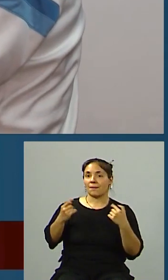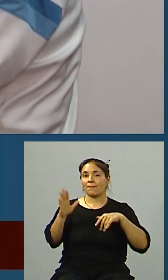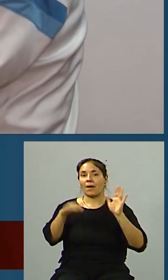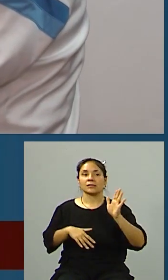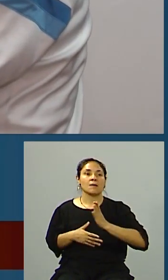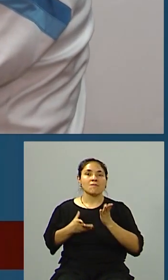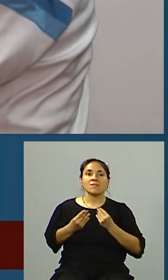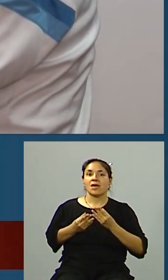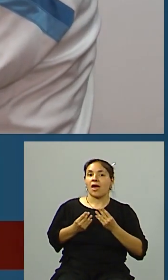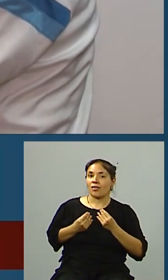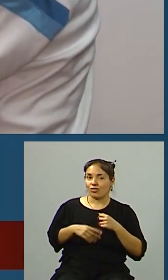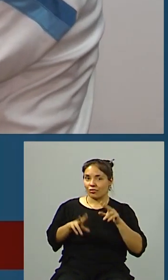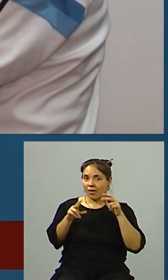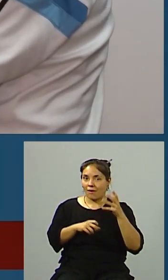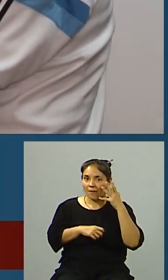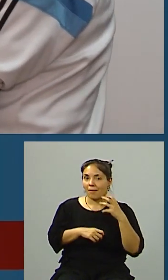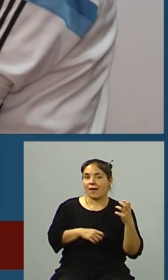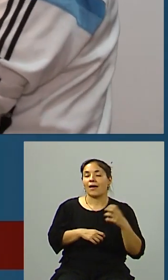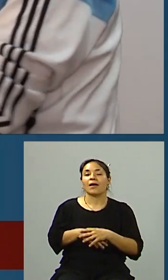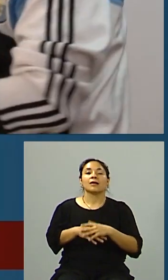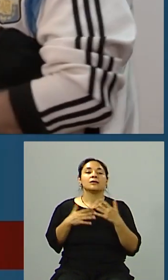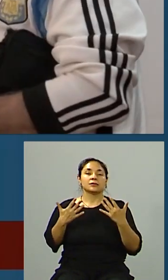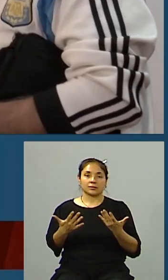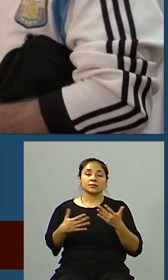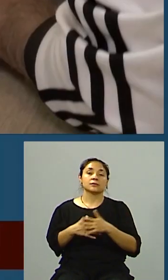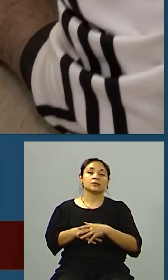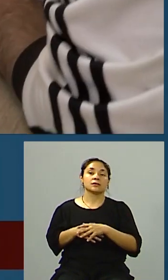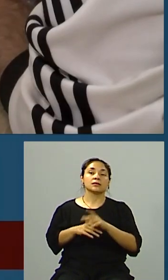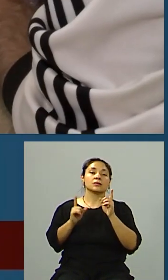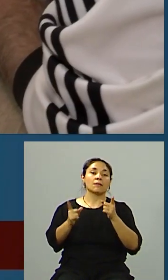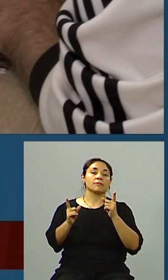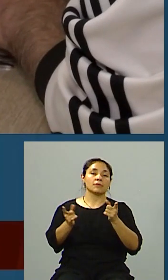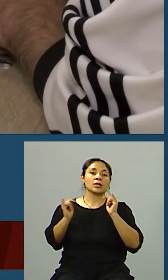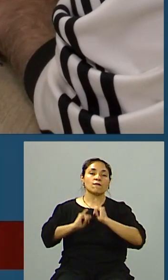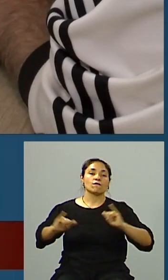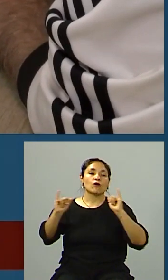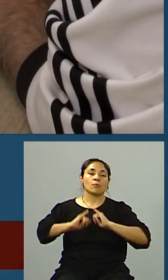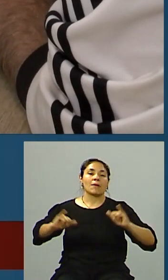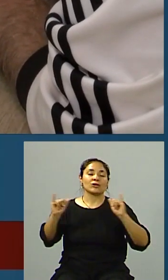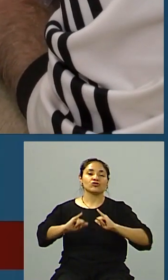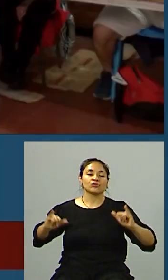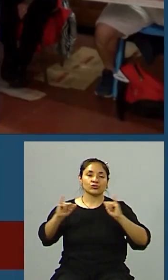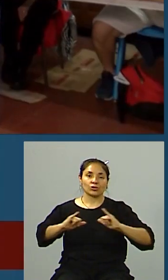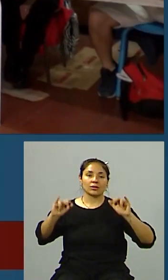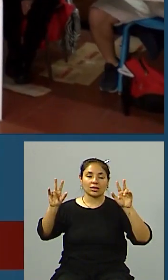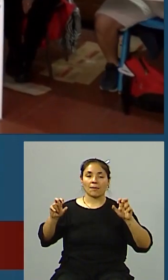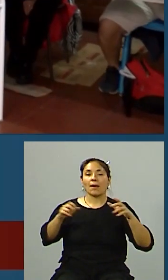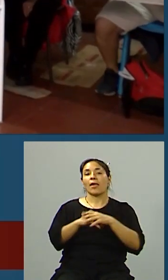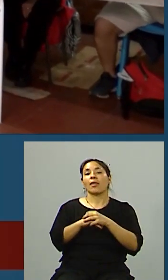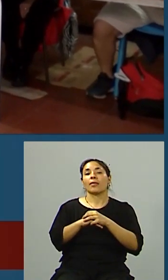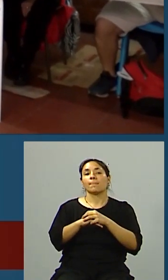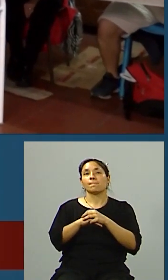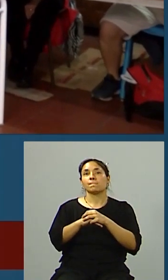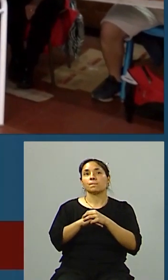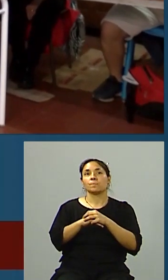da la sensación de, y uno que está todo el tiempo con la información de la opinión del público, de la gente, da